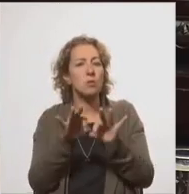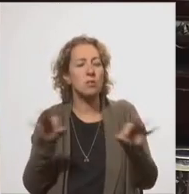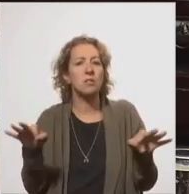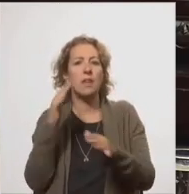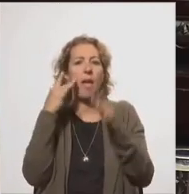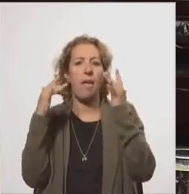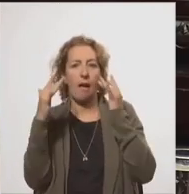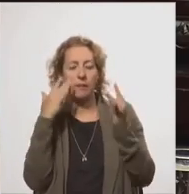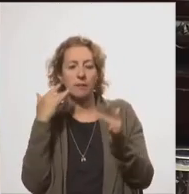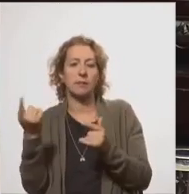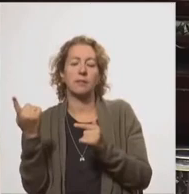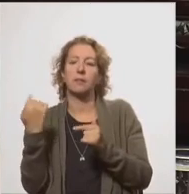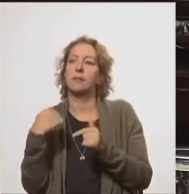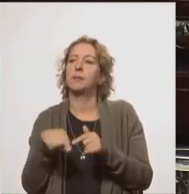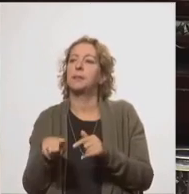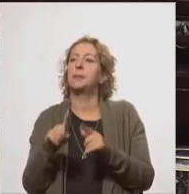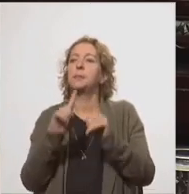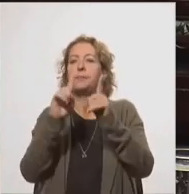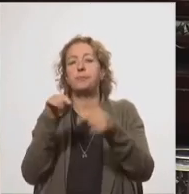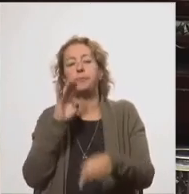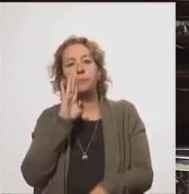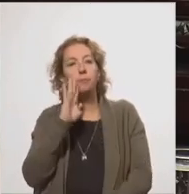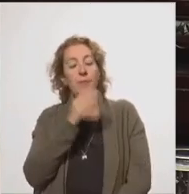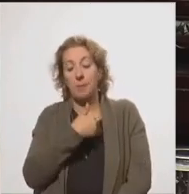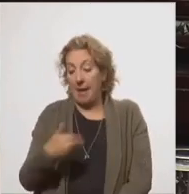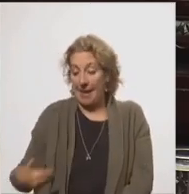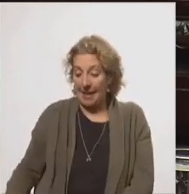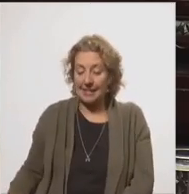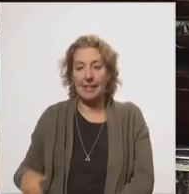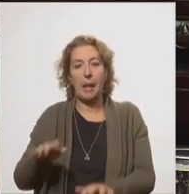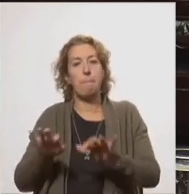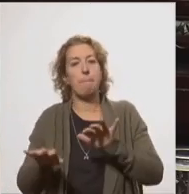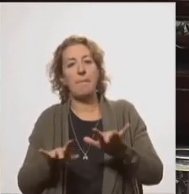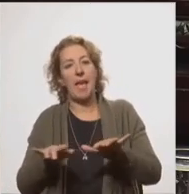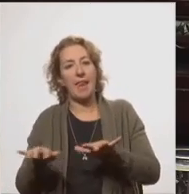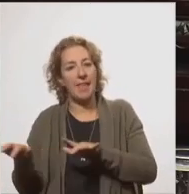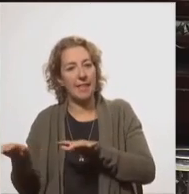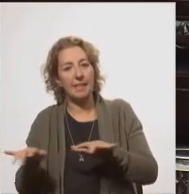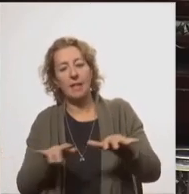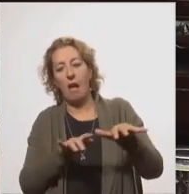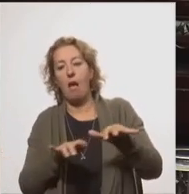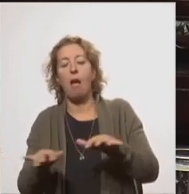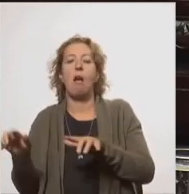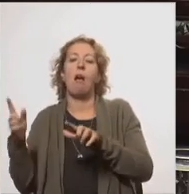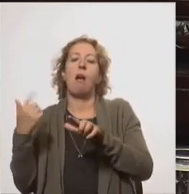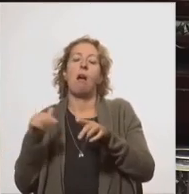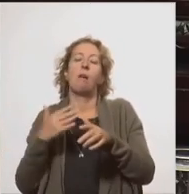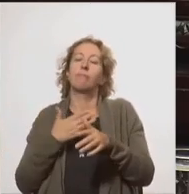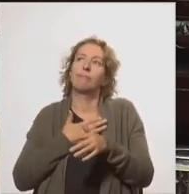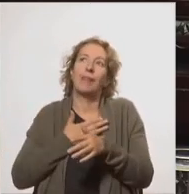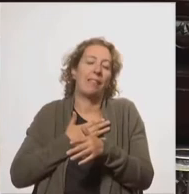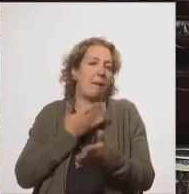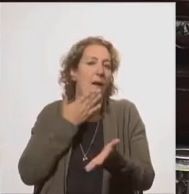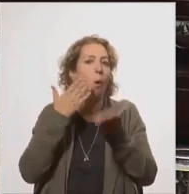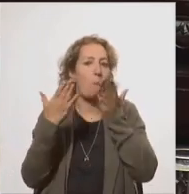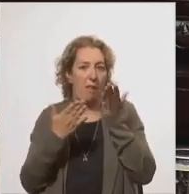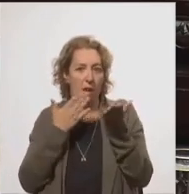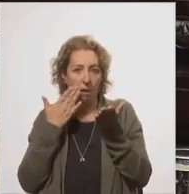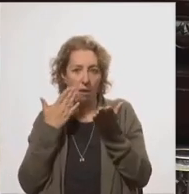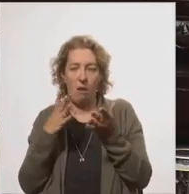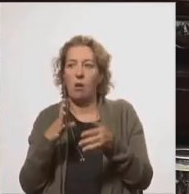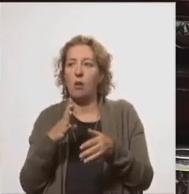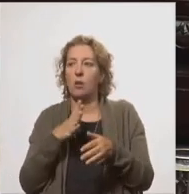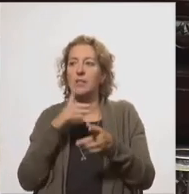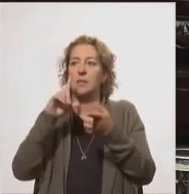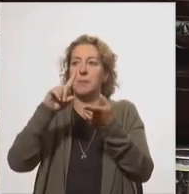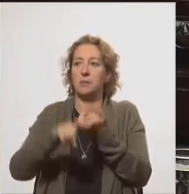Sanguinetti García Lagos, maestra, pianista, amante de la ópera. Ese matrimonio tuvo 6 hijos y